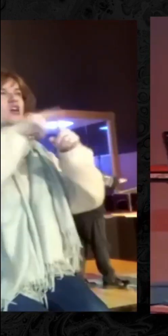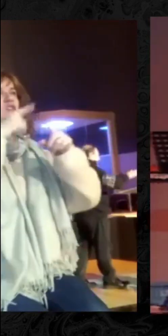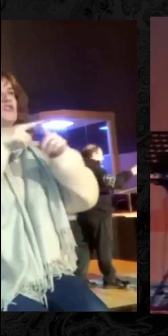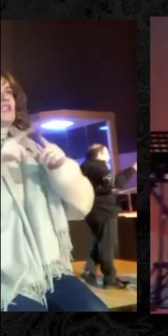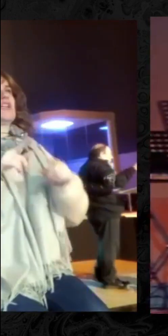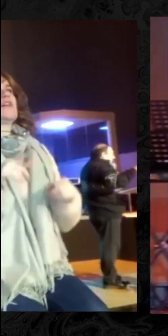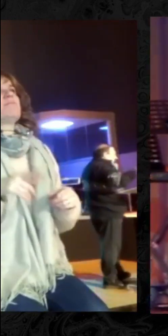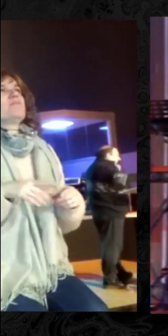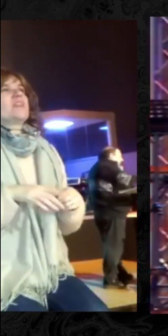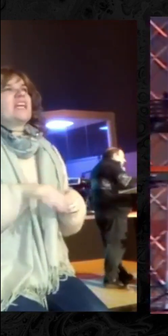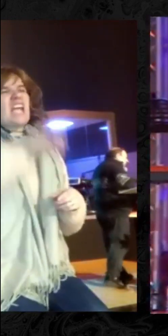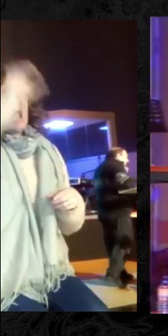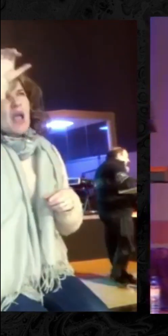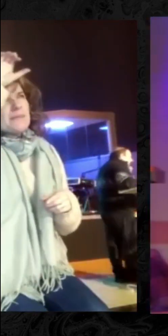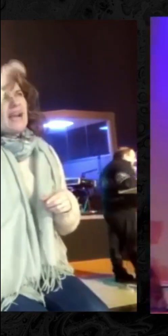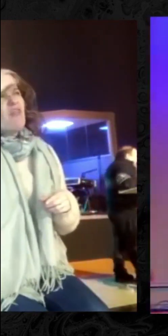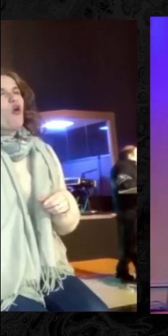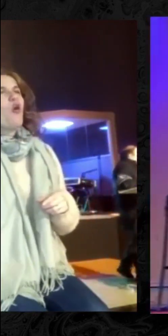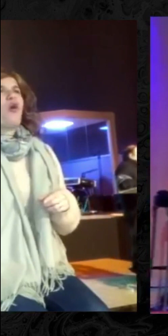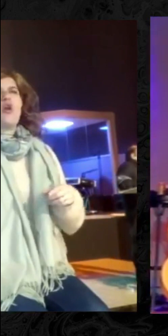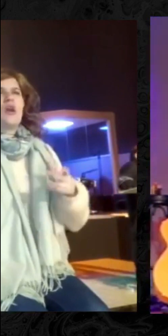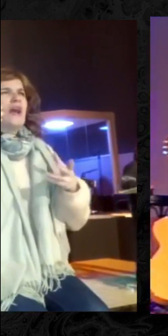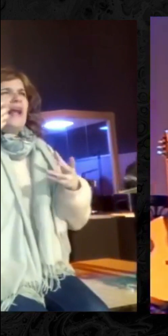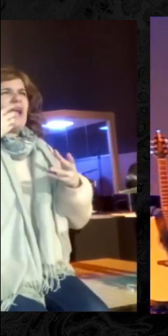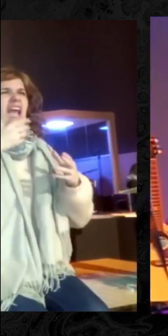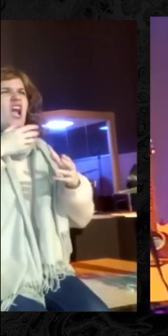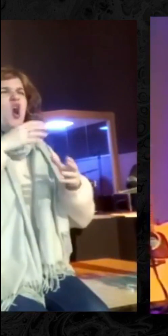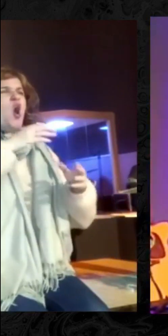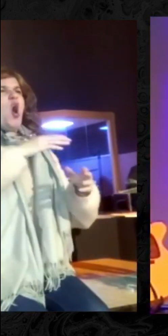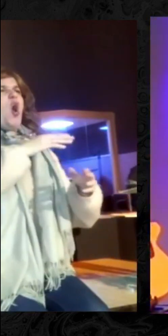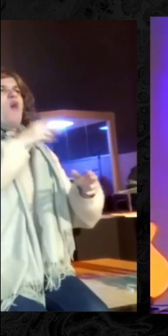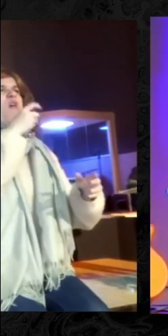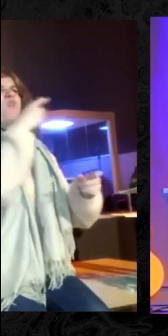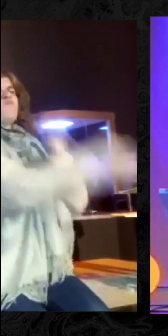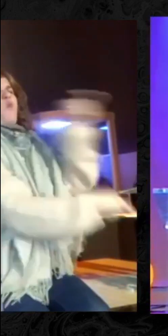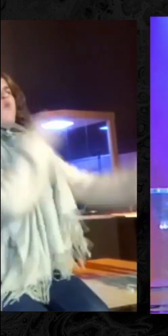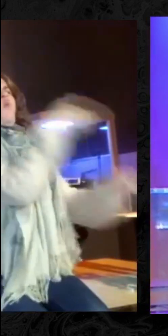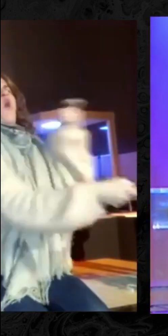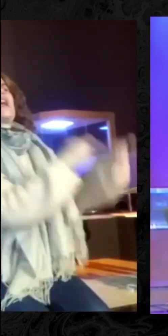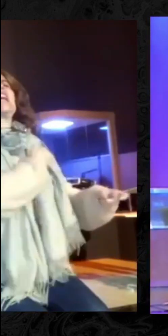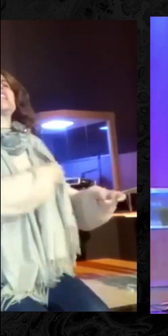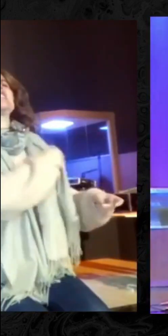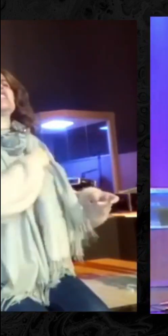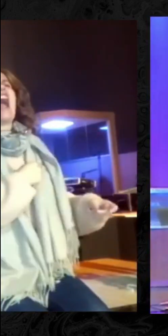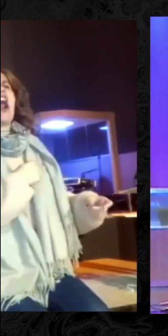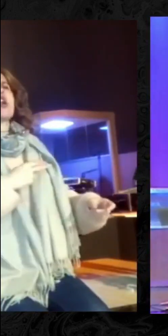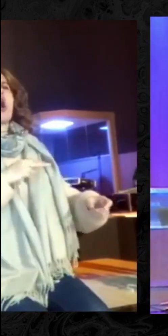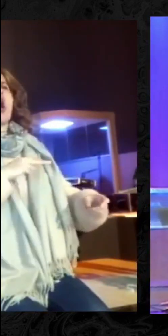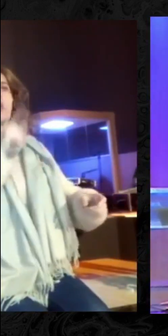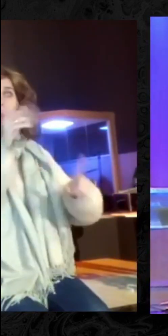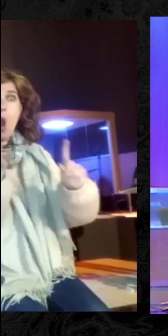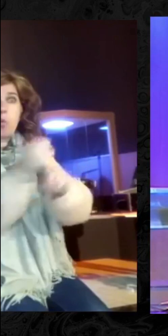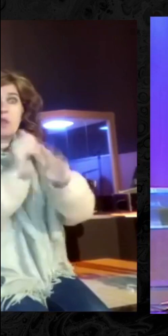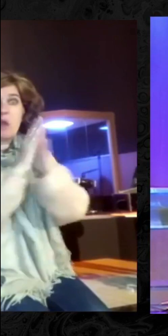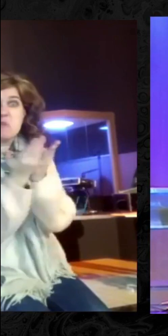y todos los que le siguieron masacraron a los cristianos les culparon de cosas que no habían cometido porque les